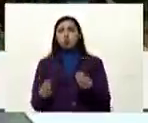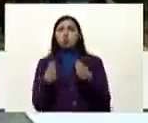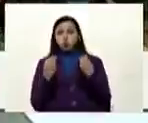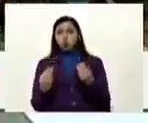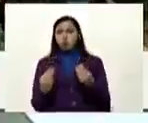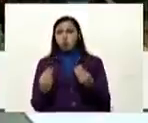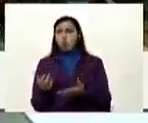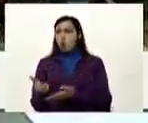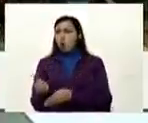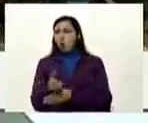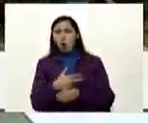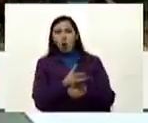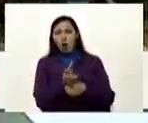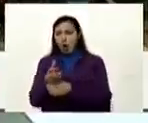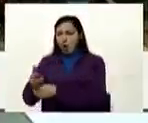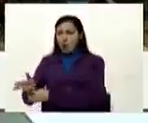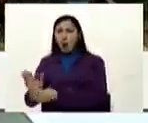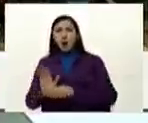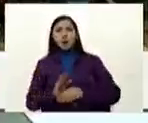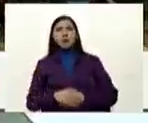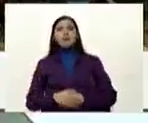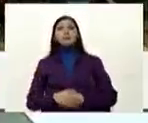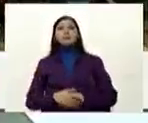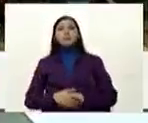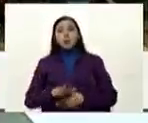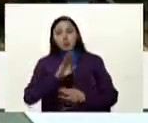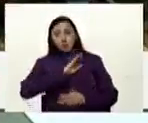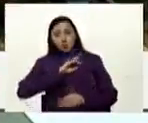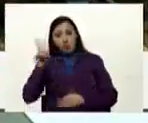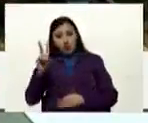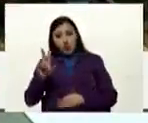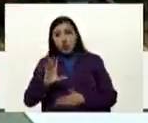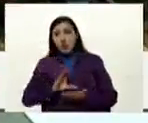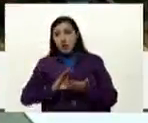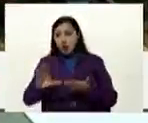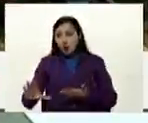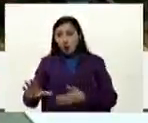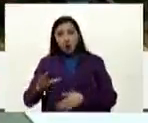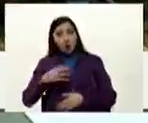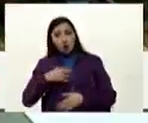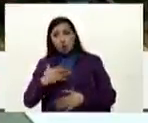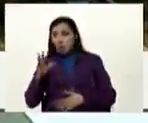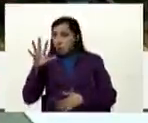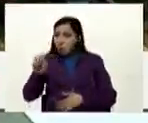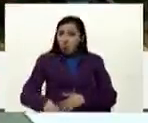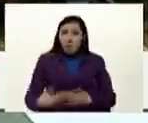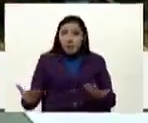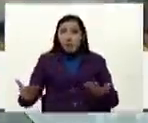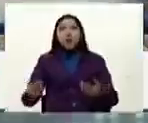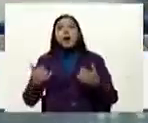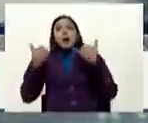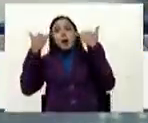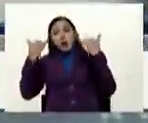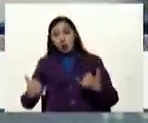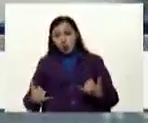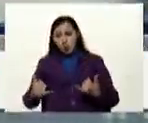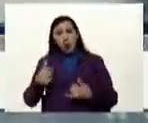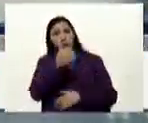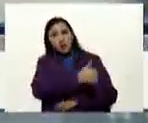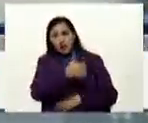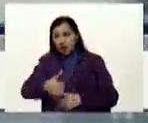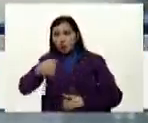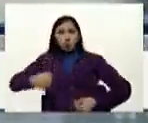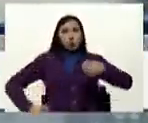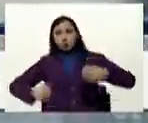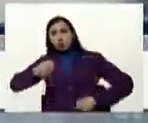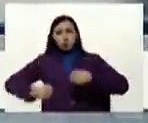tanques que le costarían al país un ojo de la cara y no estamos en capacidad de comprarlos. Y ahora esos centenares de